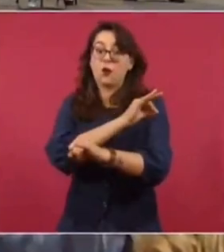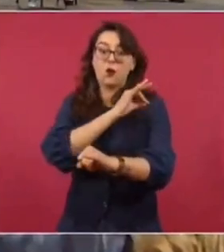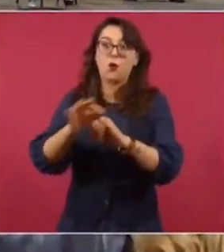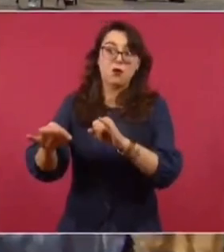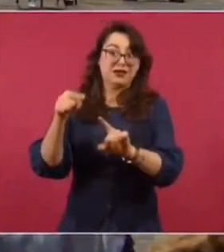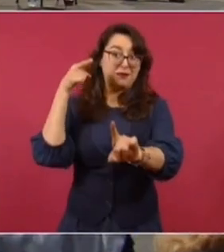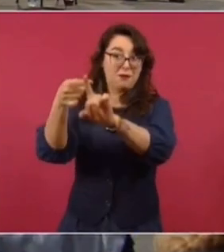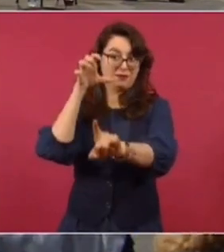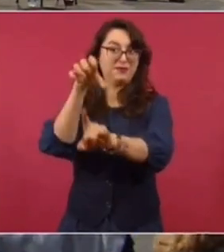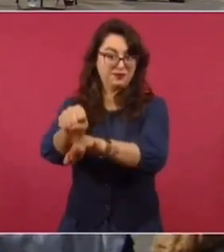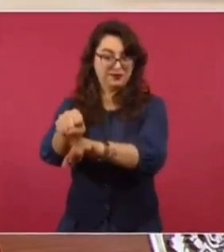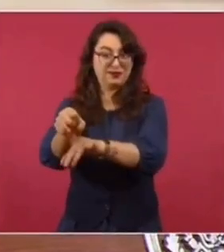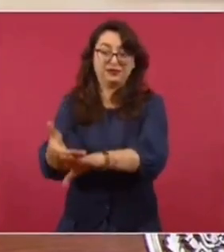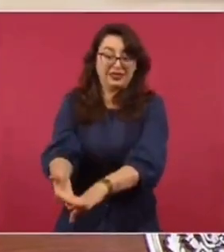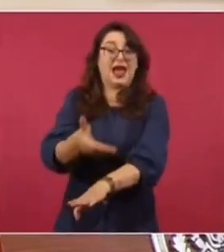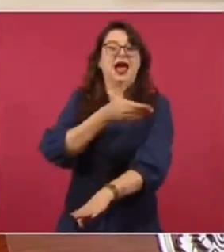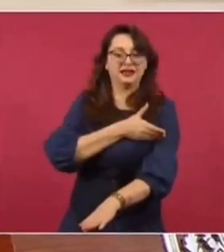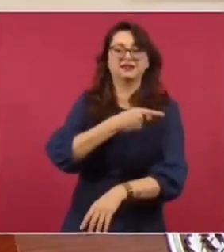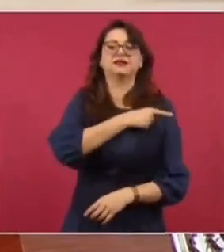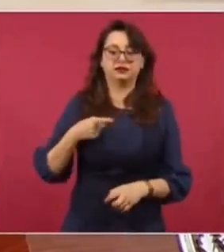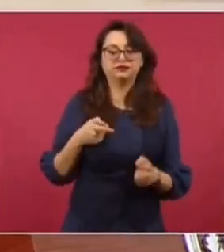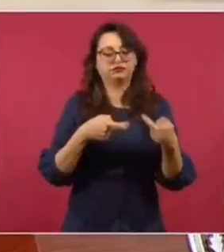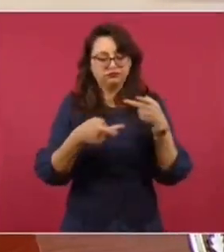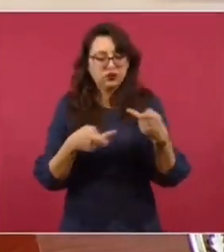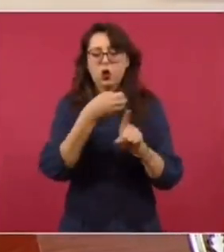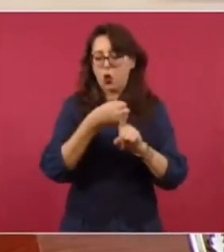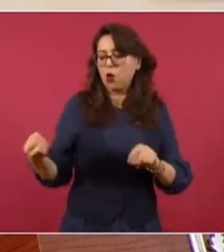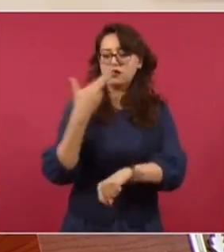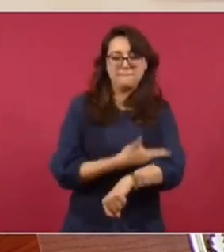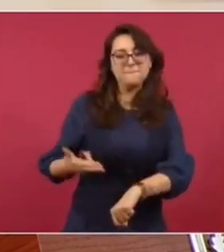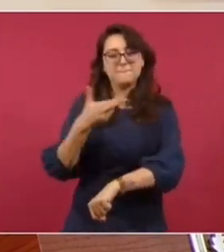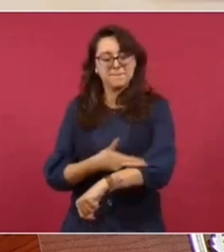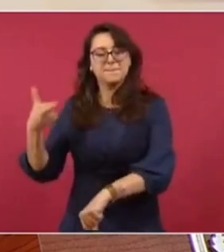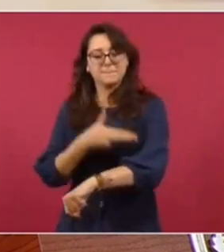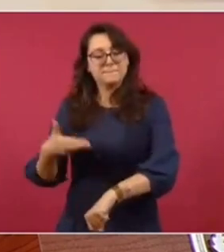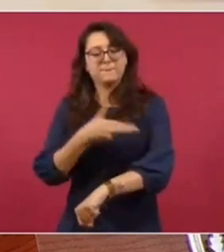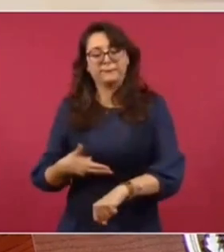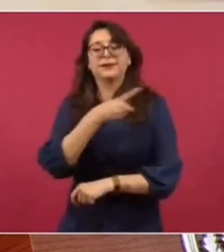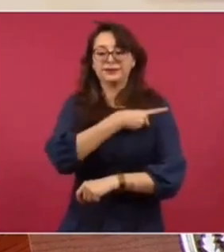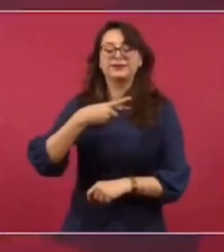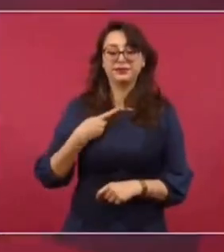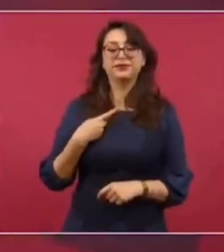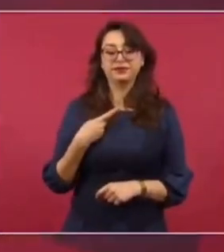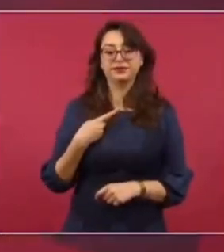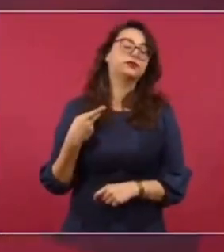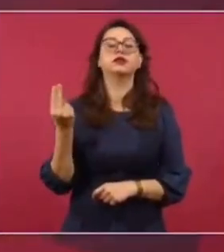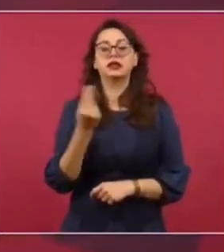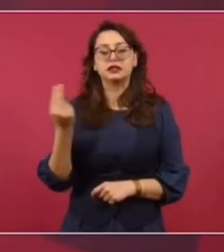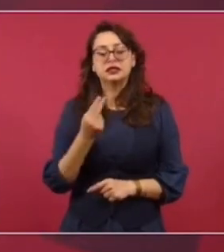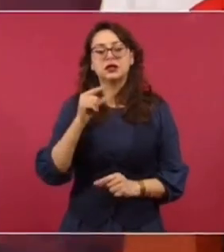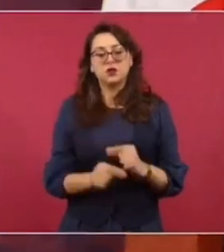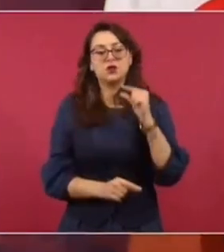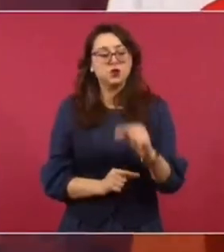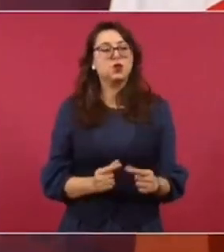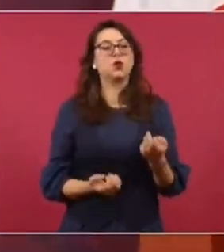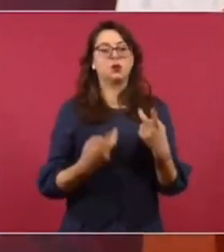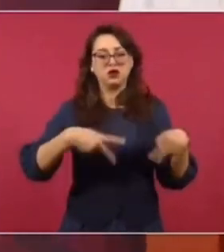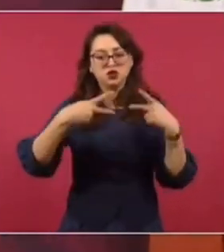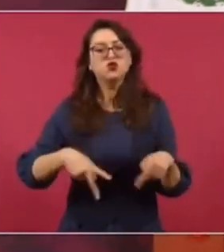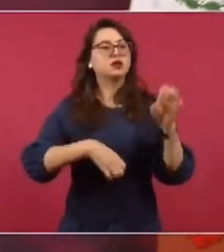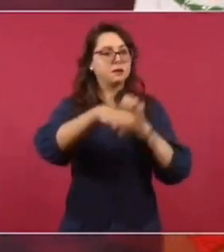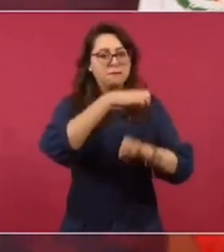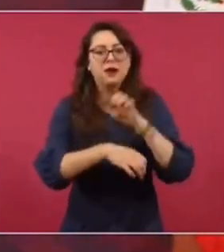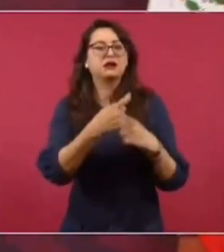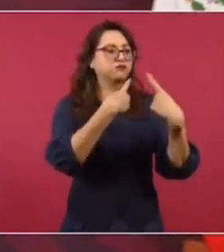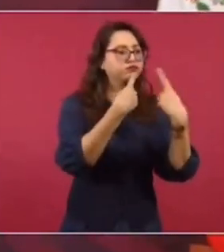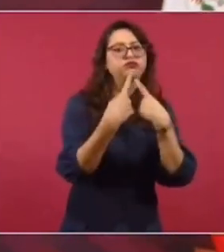se necesita llevar a cabo una estrategia y hay que ir convenciendo, persuadiendo a empresarios